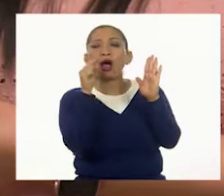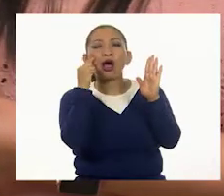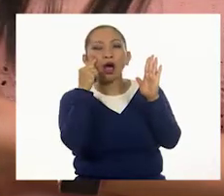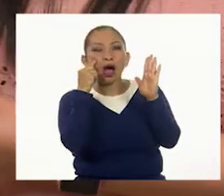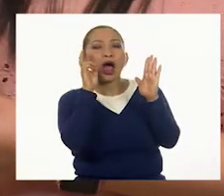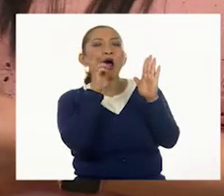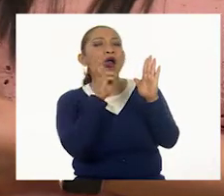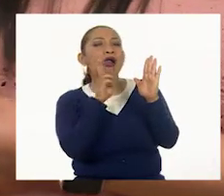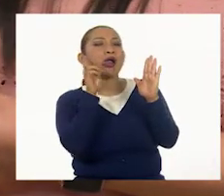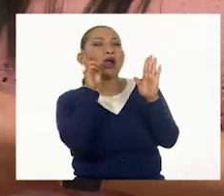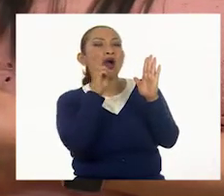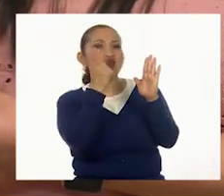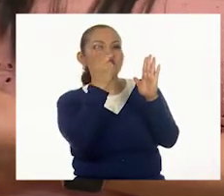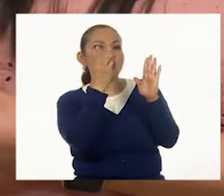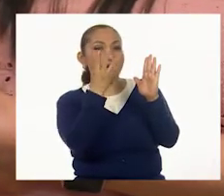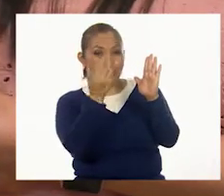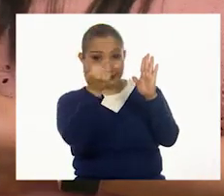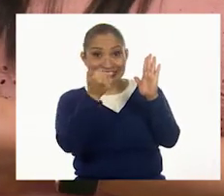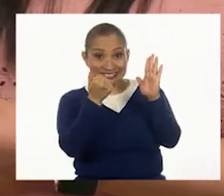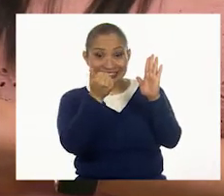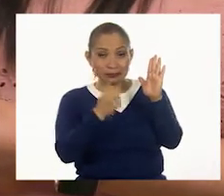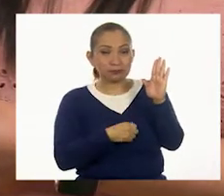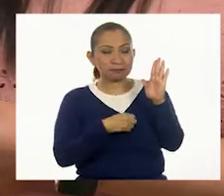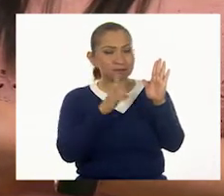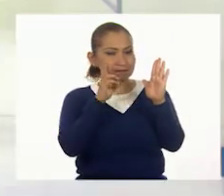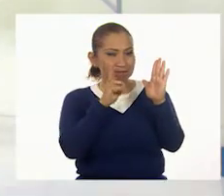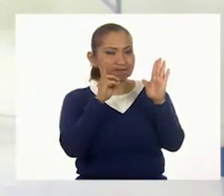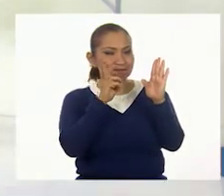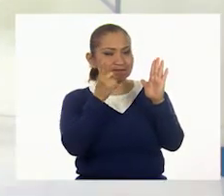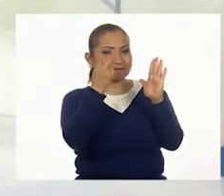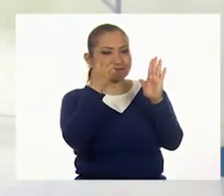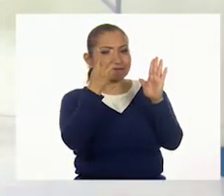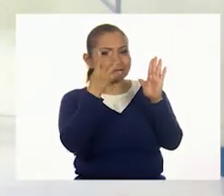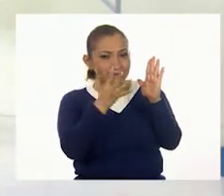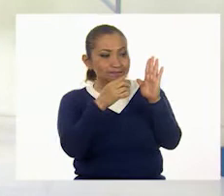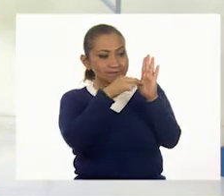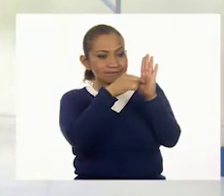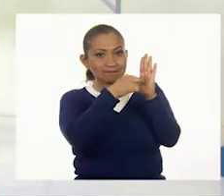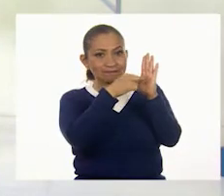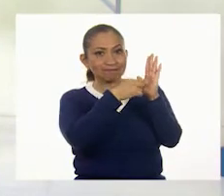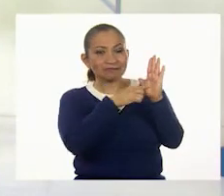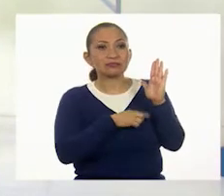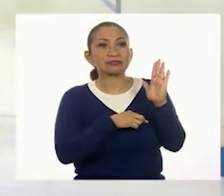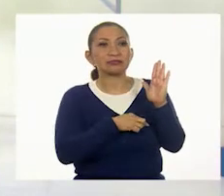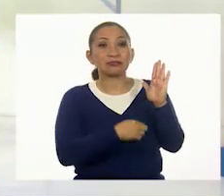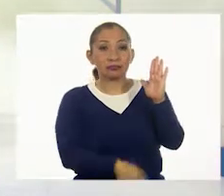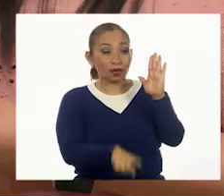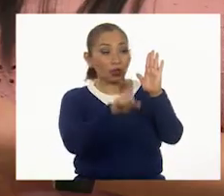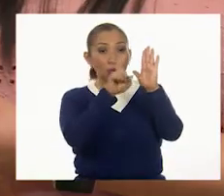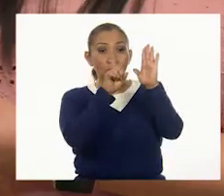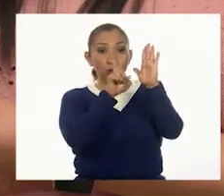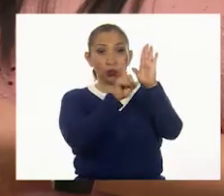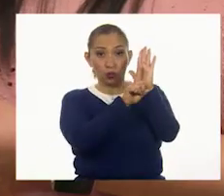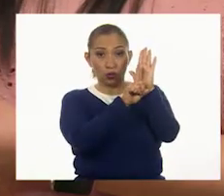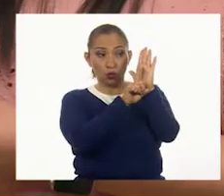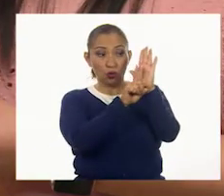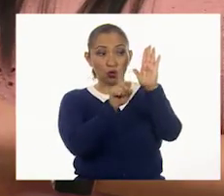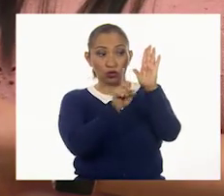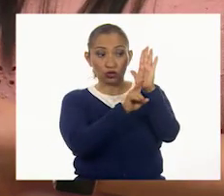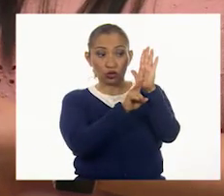que lo comprobemos contando. Uh-huh. Ayúdenme. Vamos a contar la parte de abajo primero. Hay...